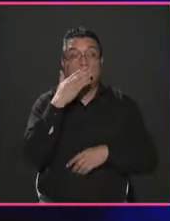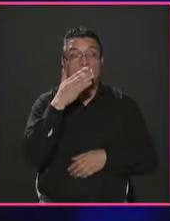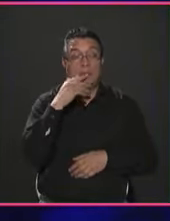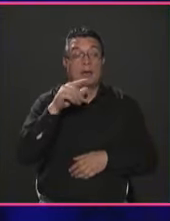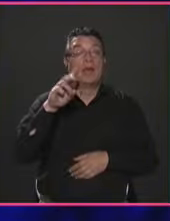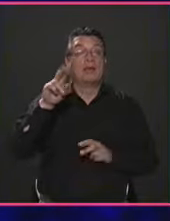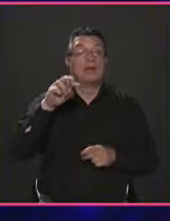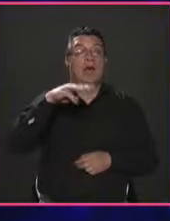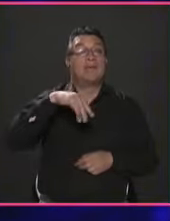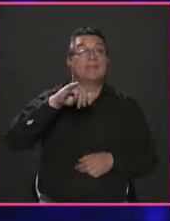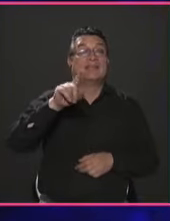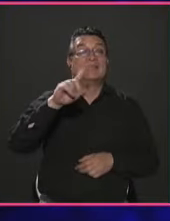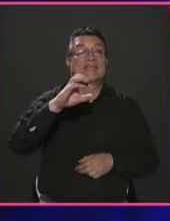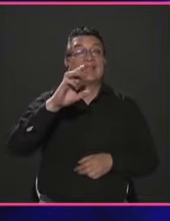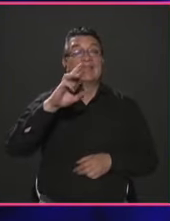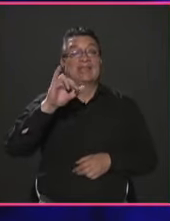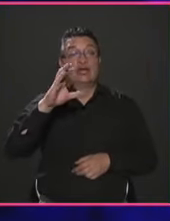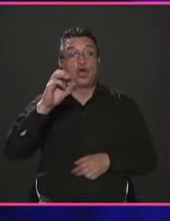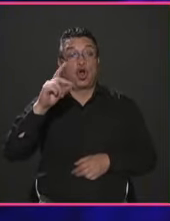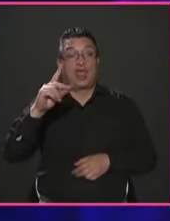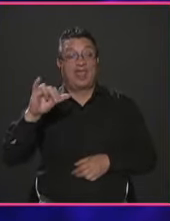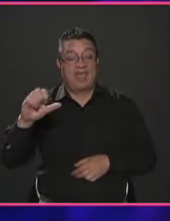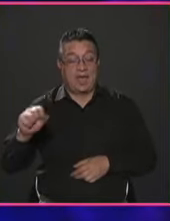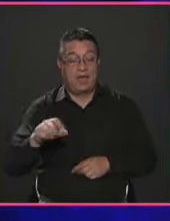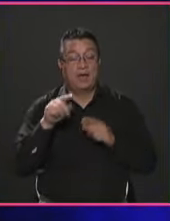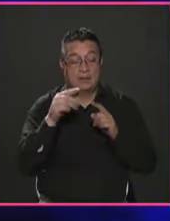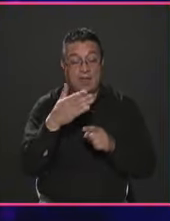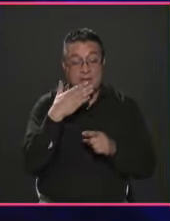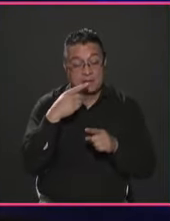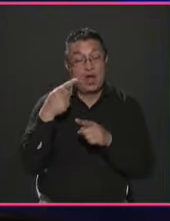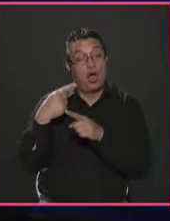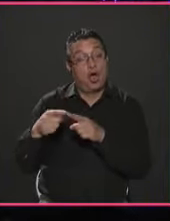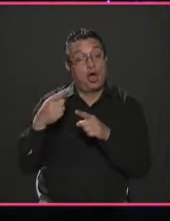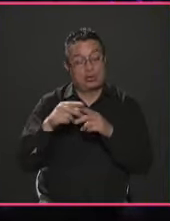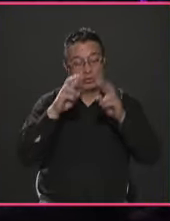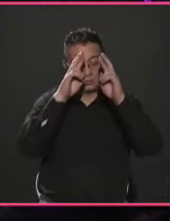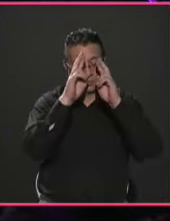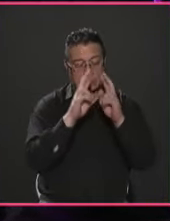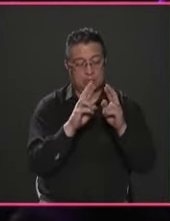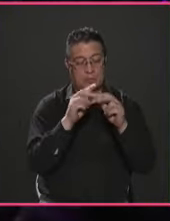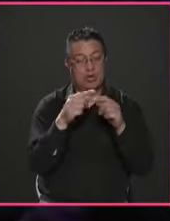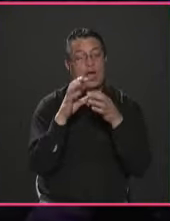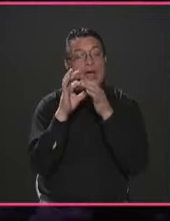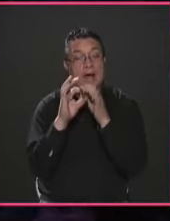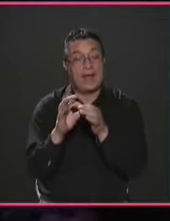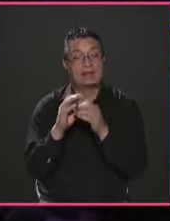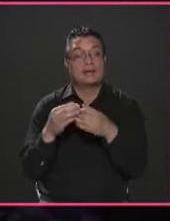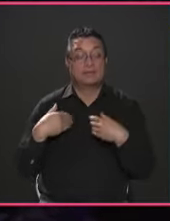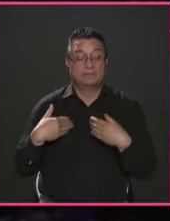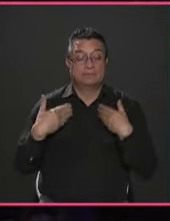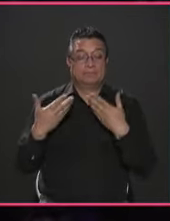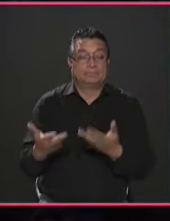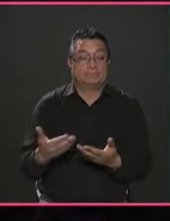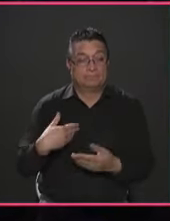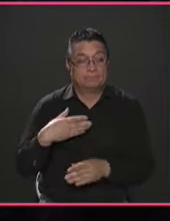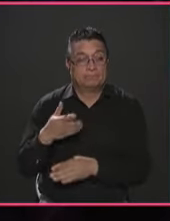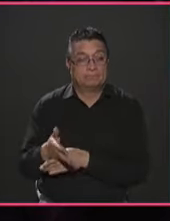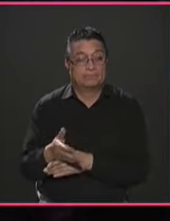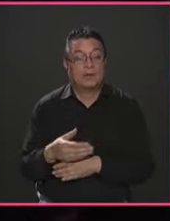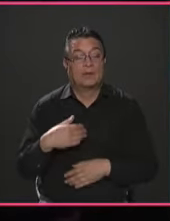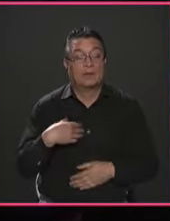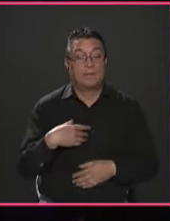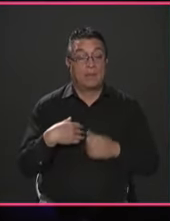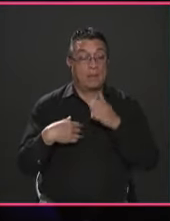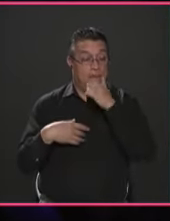sobre la misericordia al tratar a los pacientes pero también están en los otras virtudes del reconocimiento de estar agradecido por recibir la